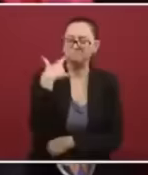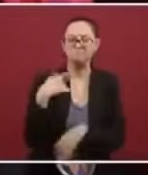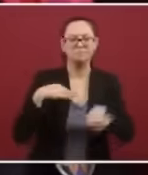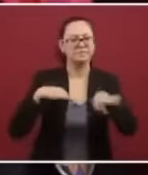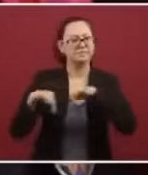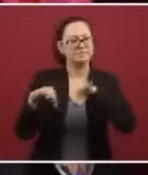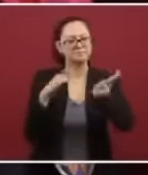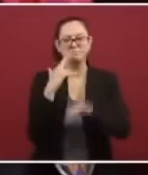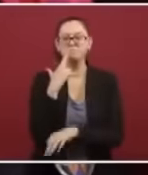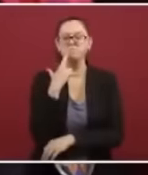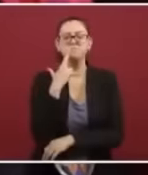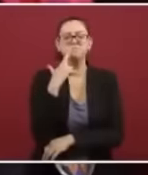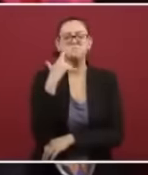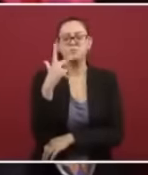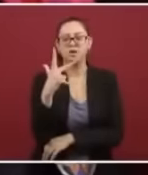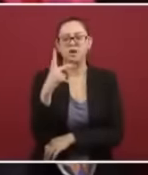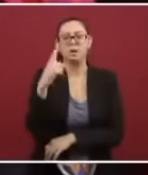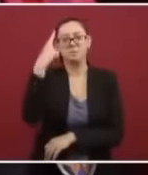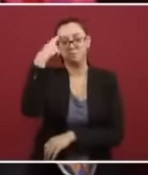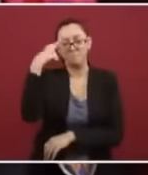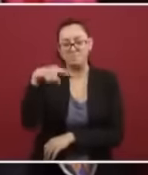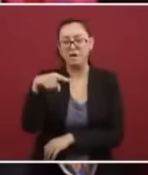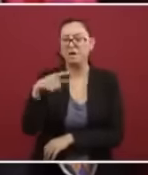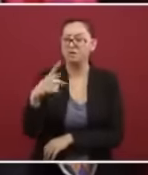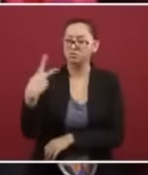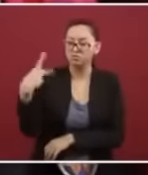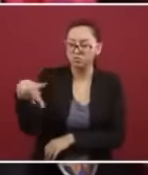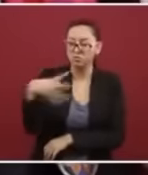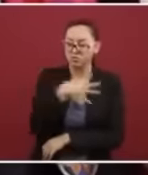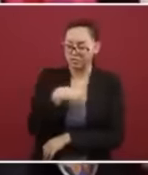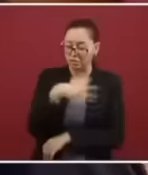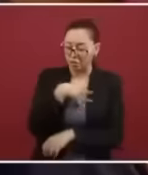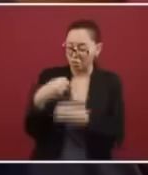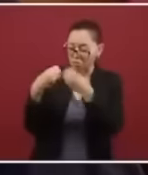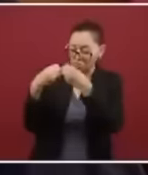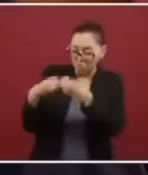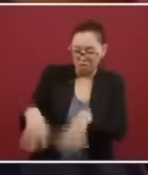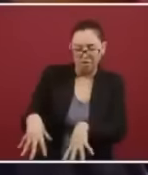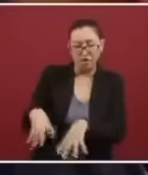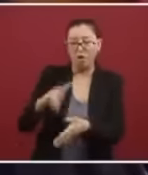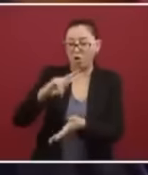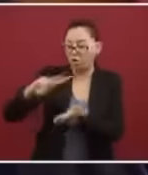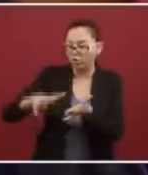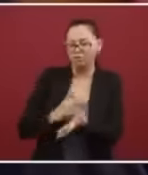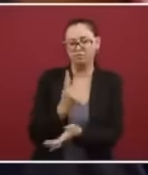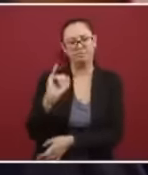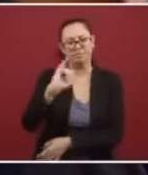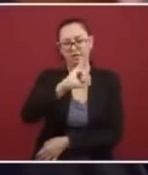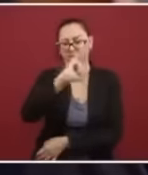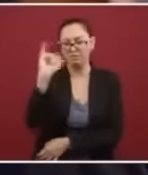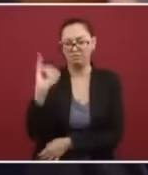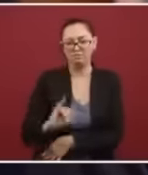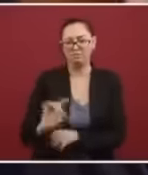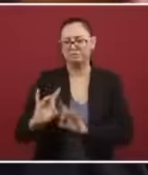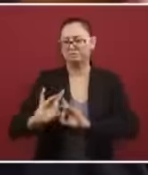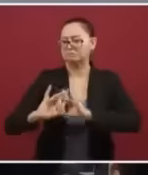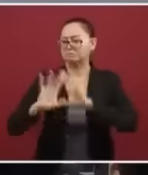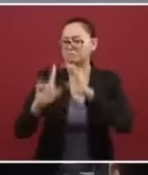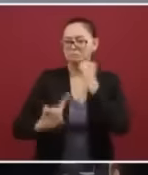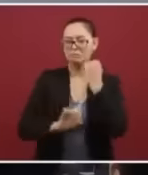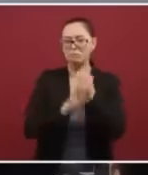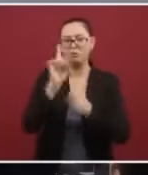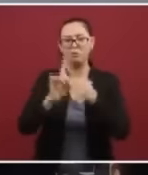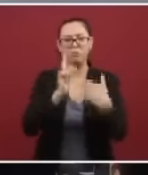que no vuelvan a perder por sus hijos, como ya lo decían, por problemas de